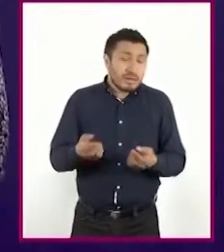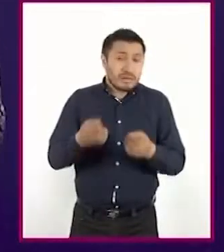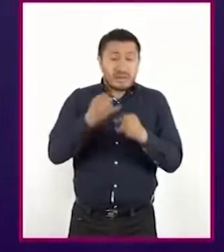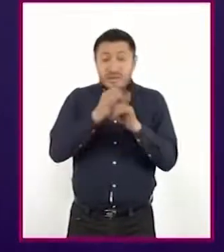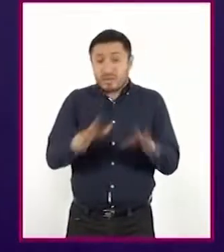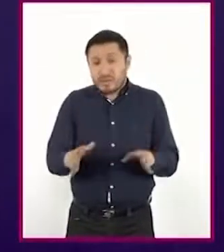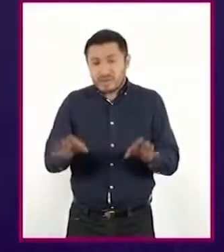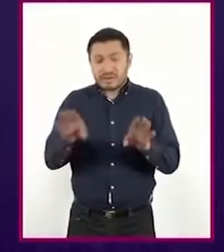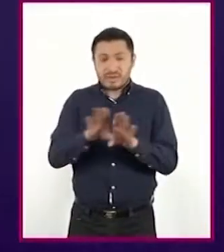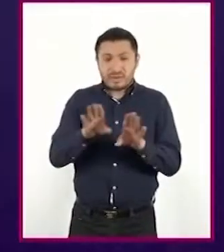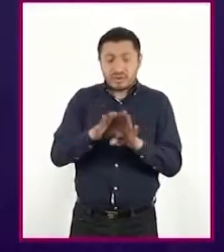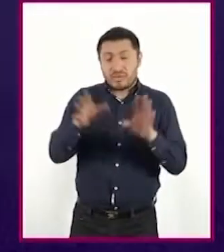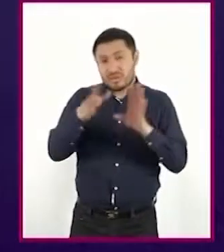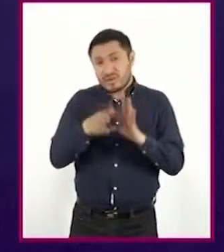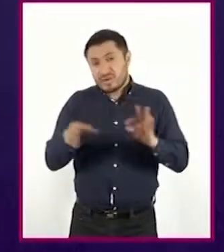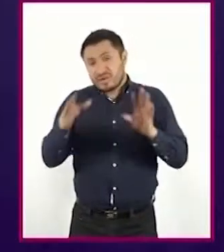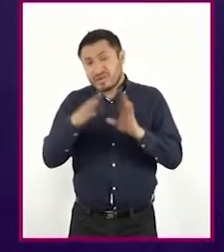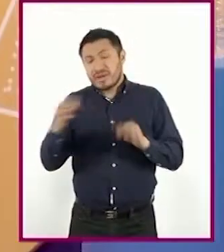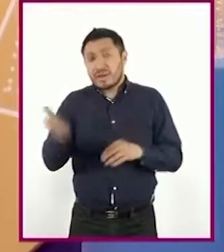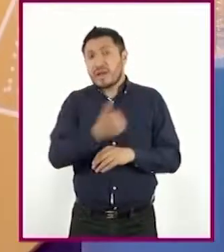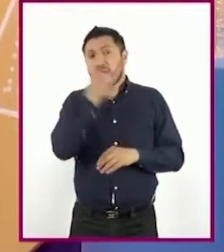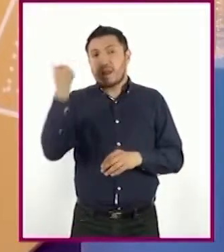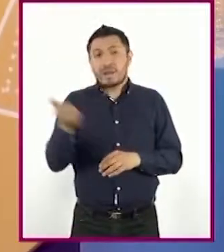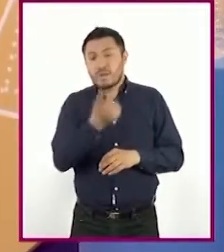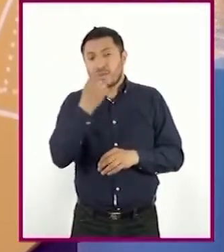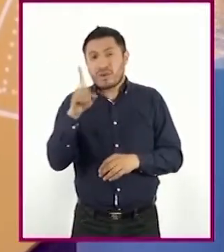alumnos consumen diariamente?